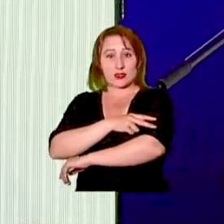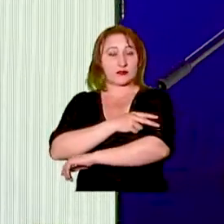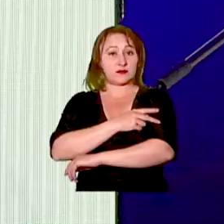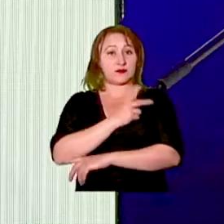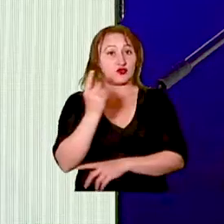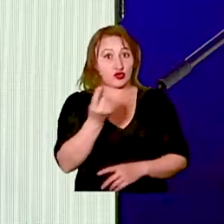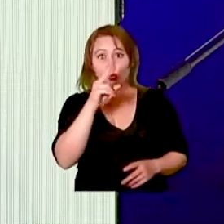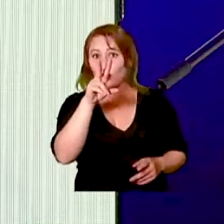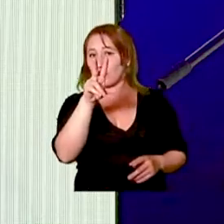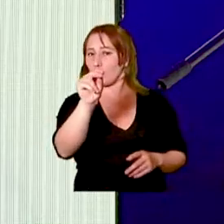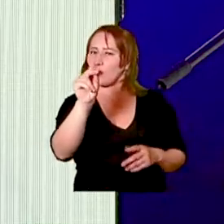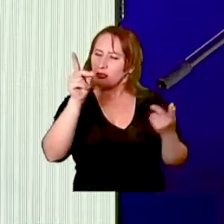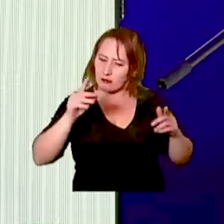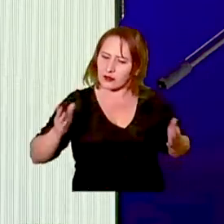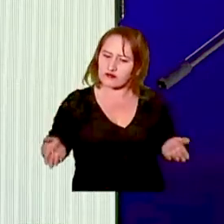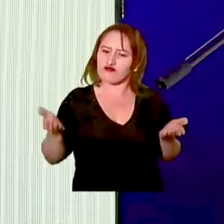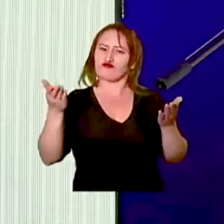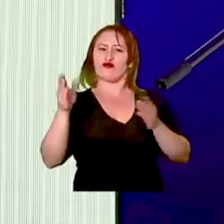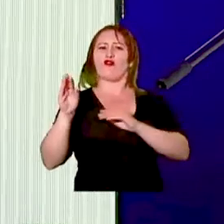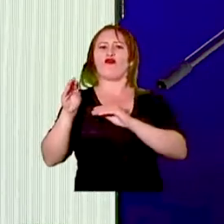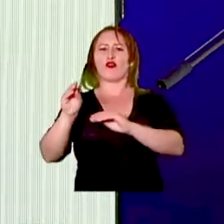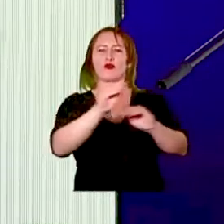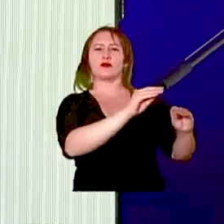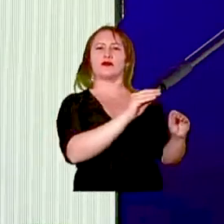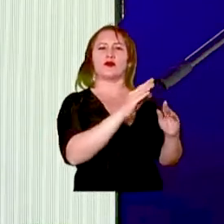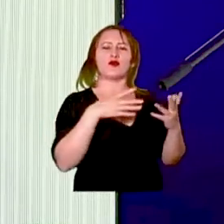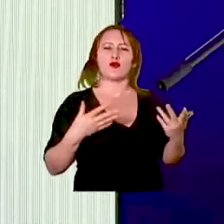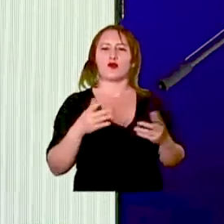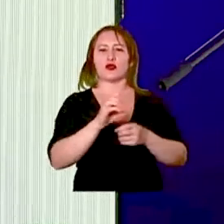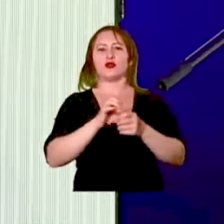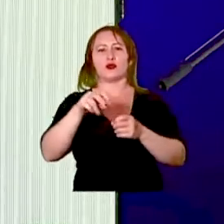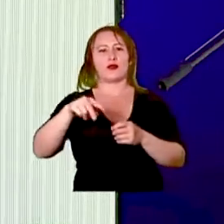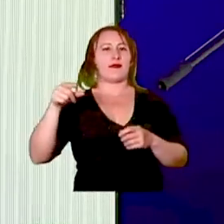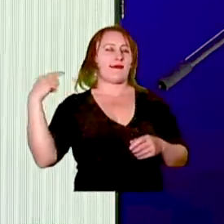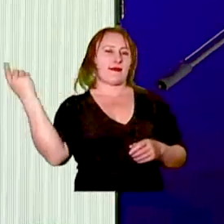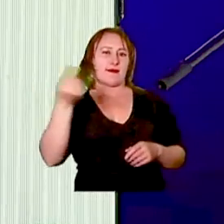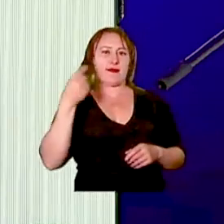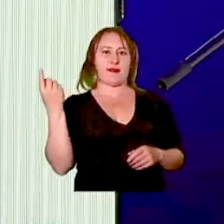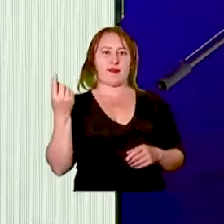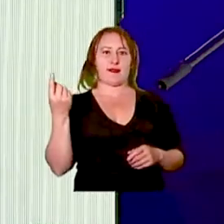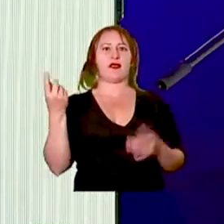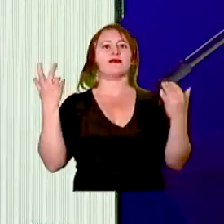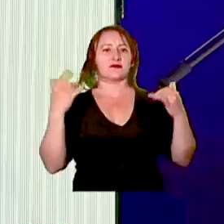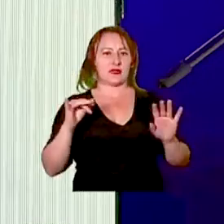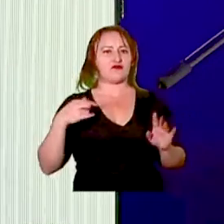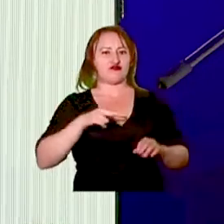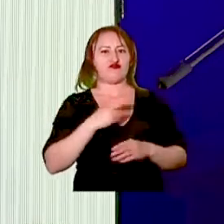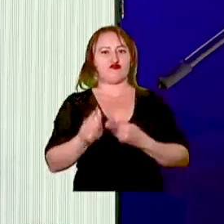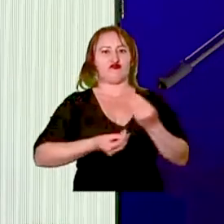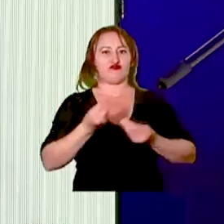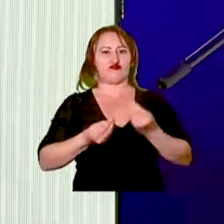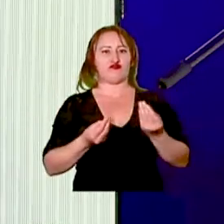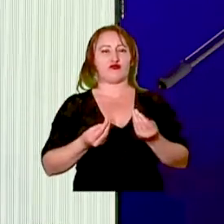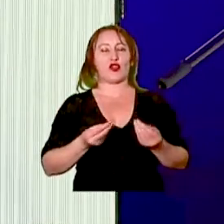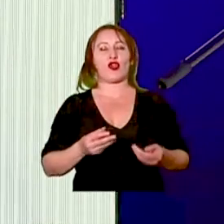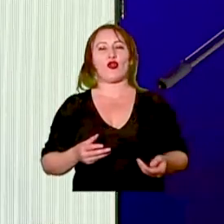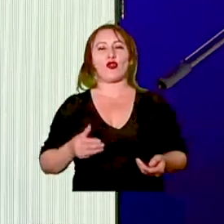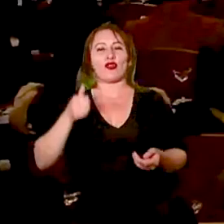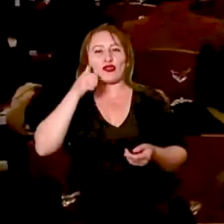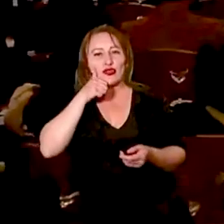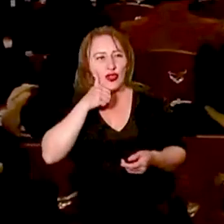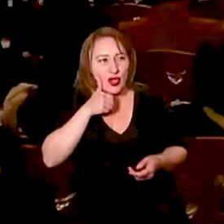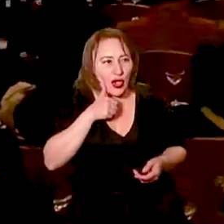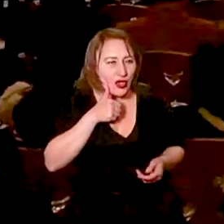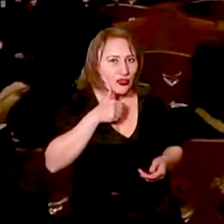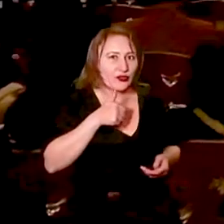sino también ofrezca todas esas formaciones hacia la ciudadanía en general, como ya lo estamos haciendo. Todos los